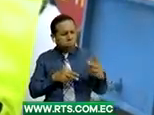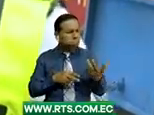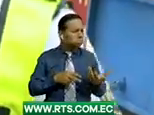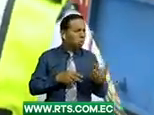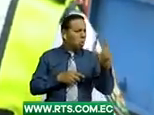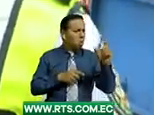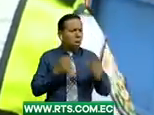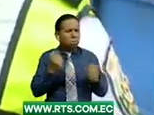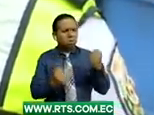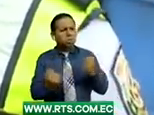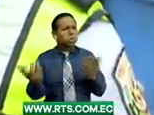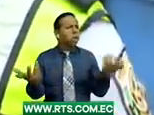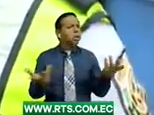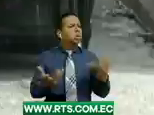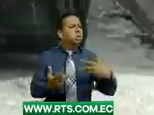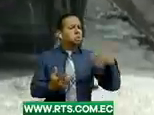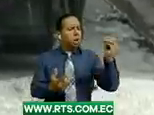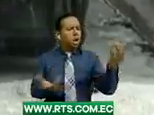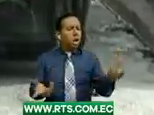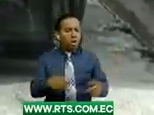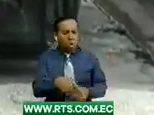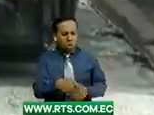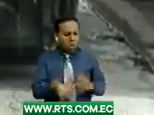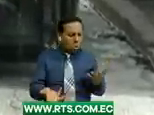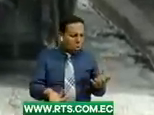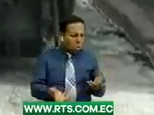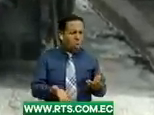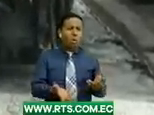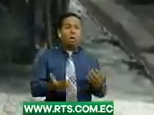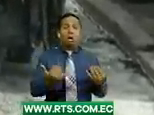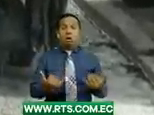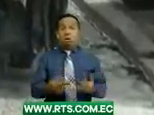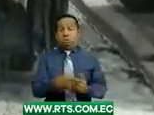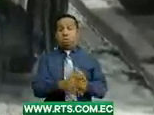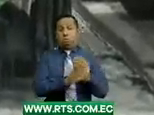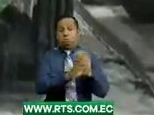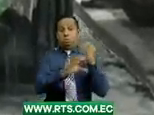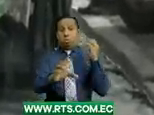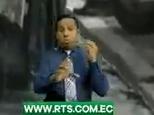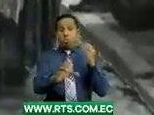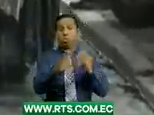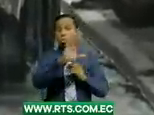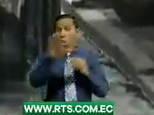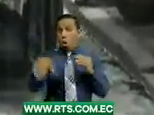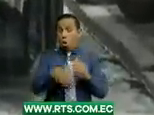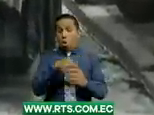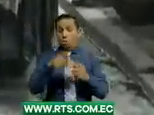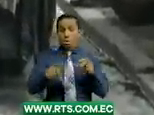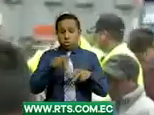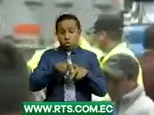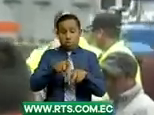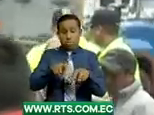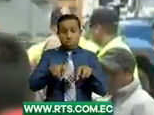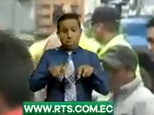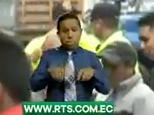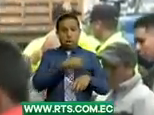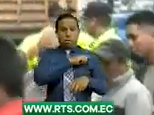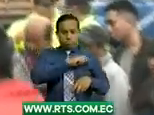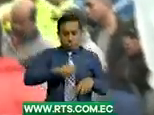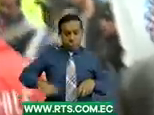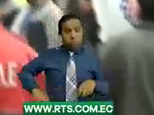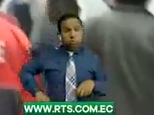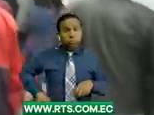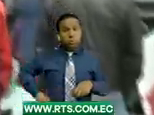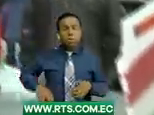conductor está herido. En esta ocasión, el cinturón de seguridad evitó que los pasajeros salgan expulsados, una muestra que